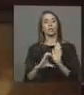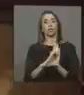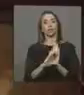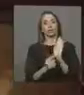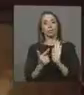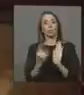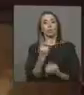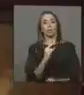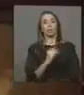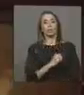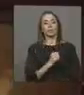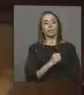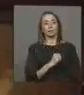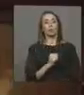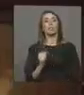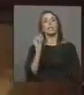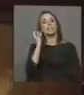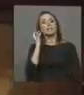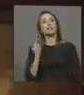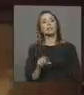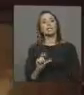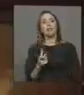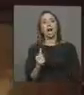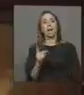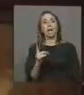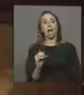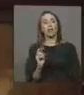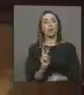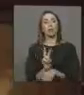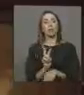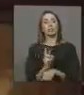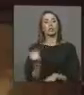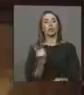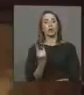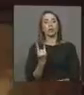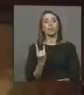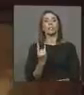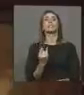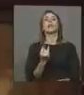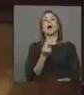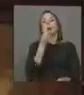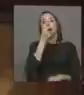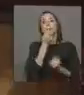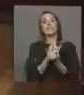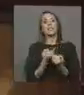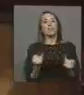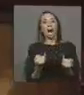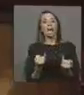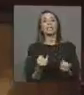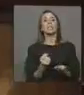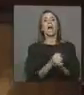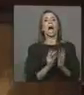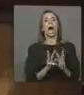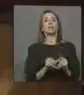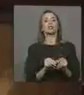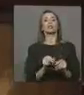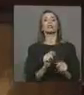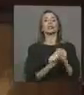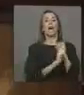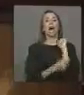de la Universidad Católica, Constanza Salgado, profesora de la Universidad Adolfo Ibáñez, la Asociación de Abogados de